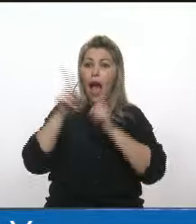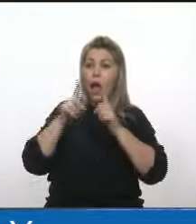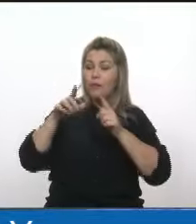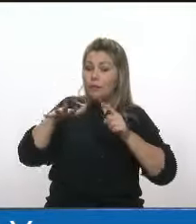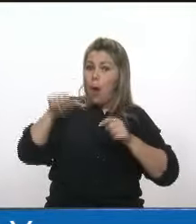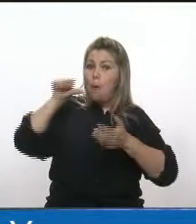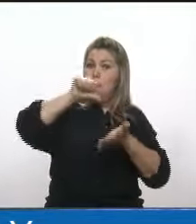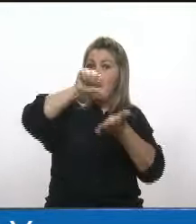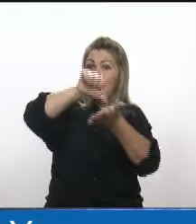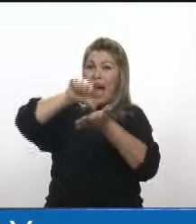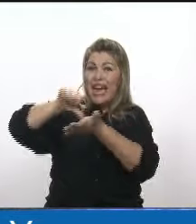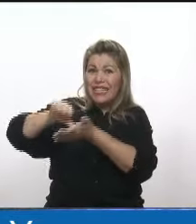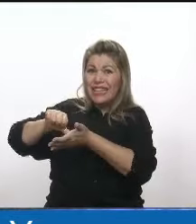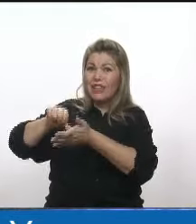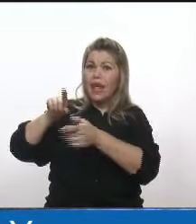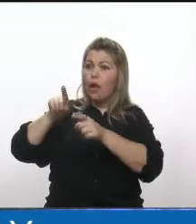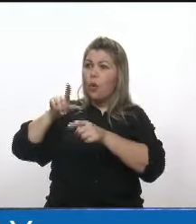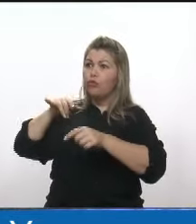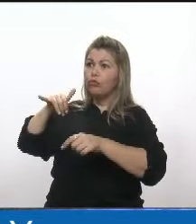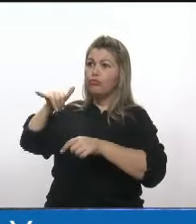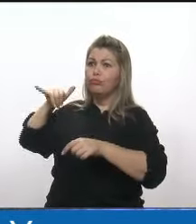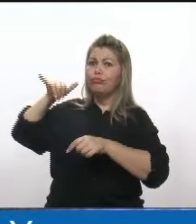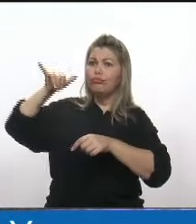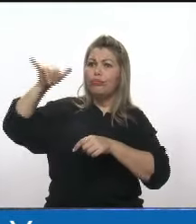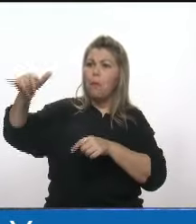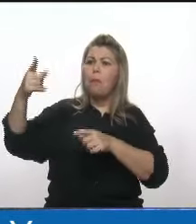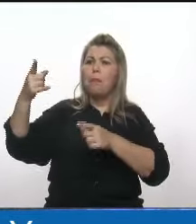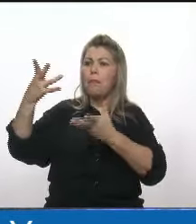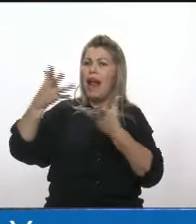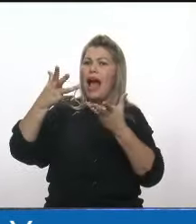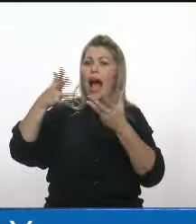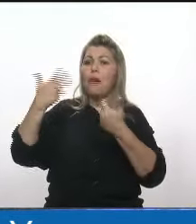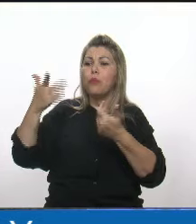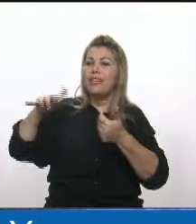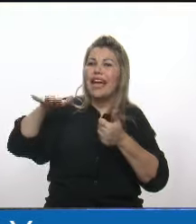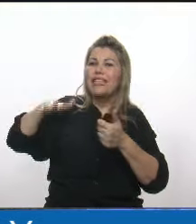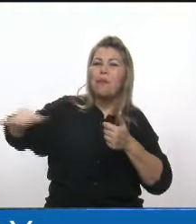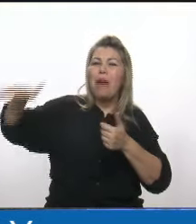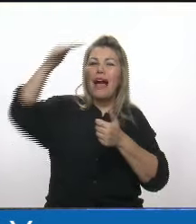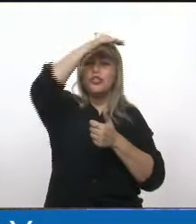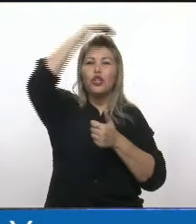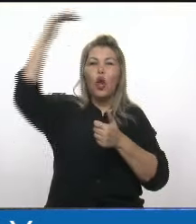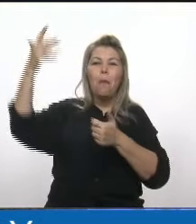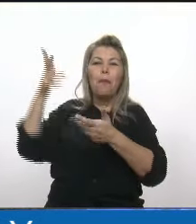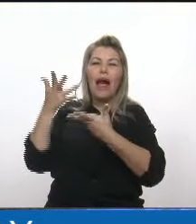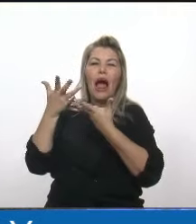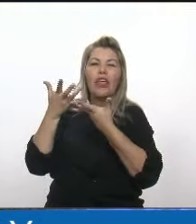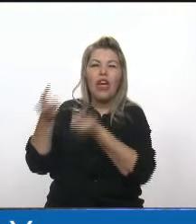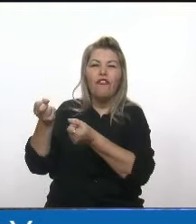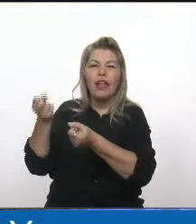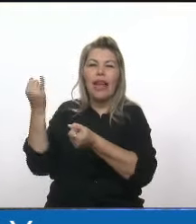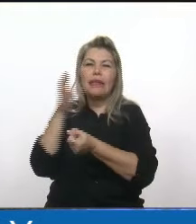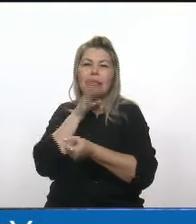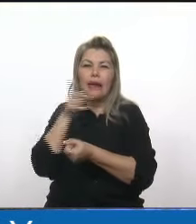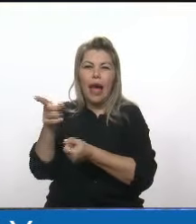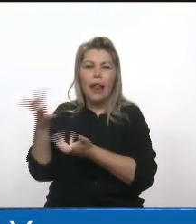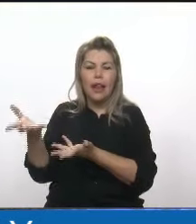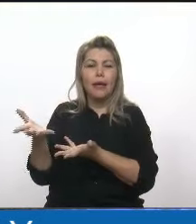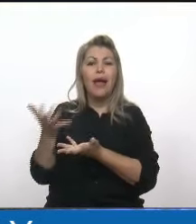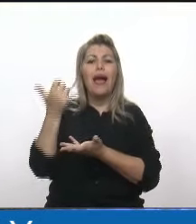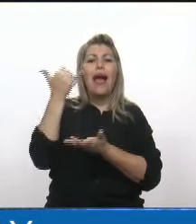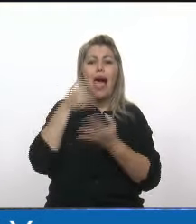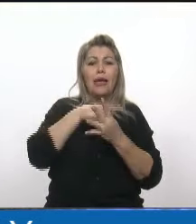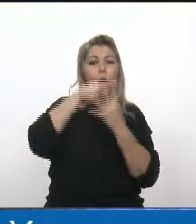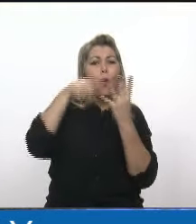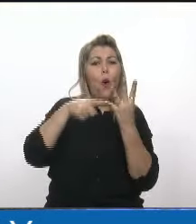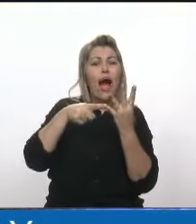para defender el propio territorio de Israel hay solo cuatro países que tienen embajada en Jerusalén son